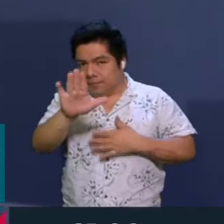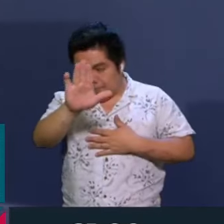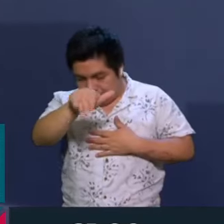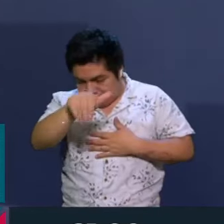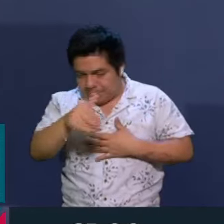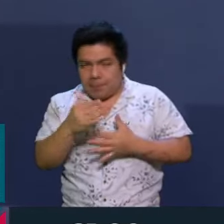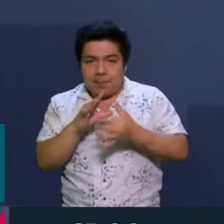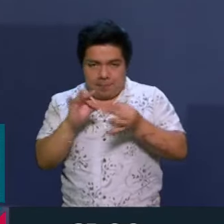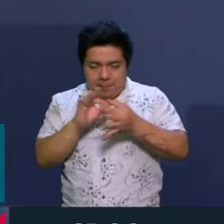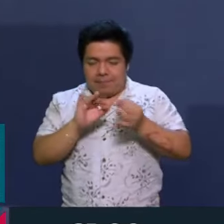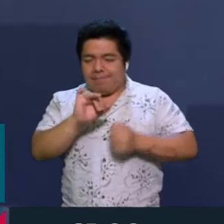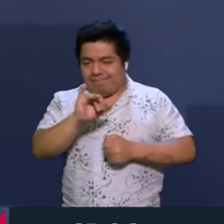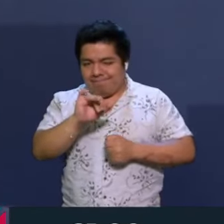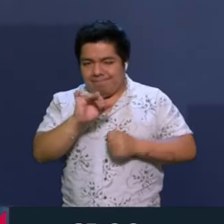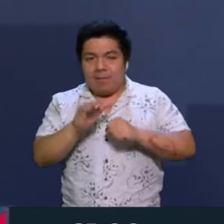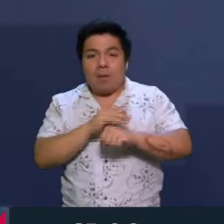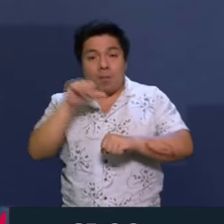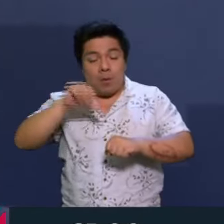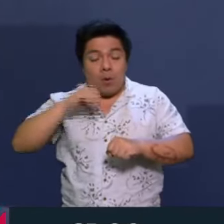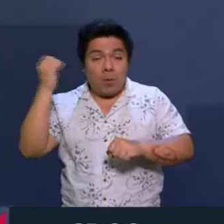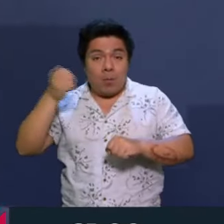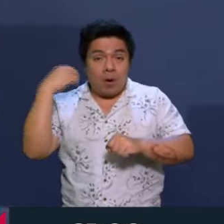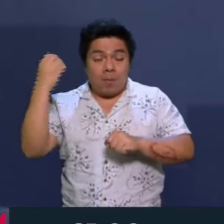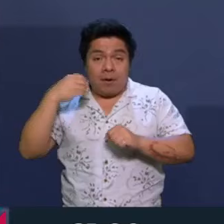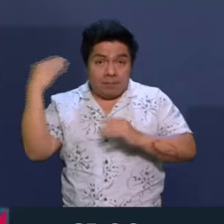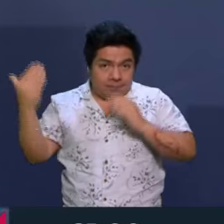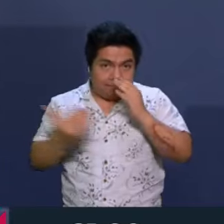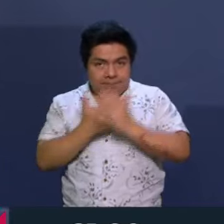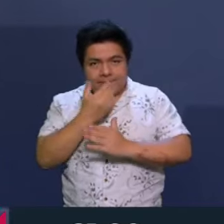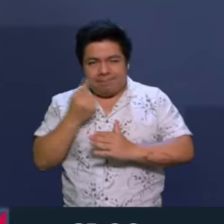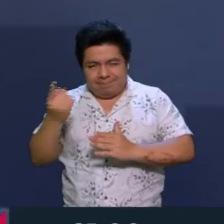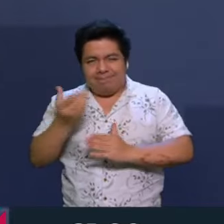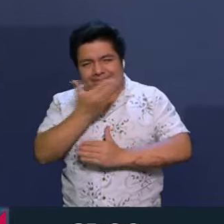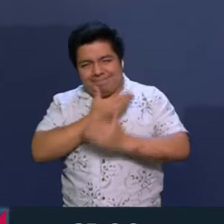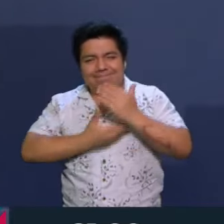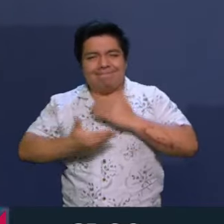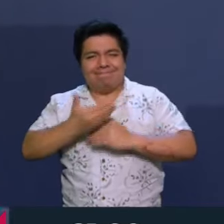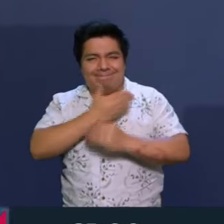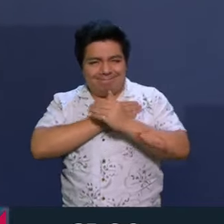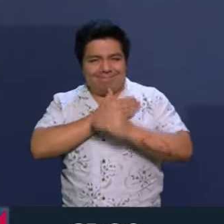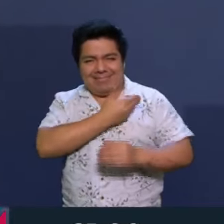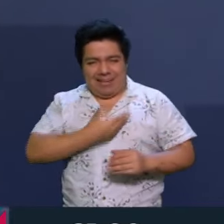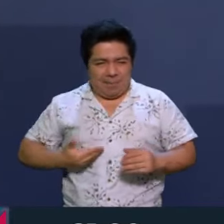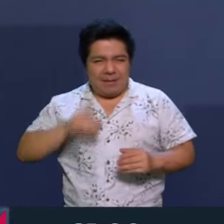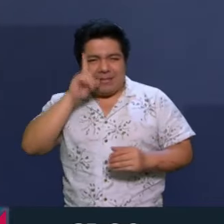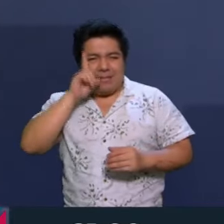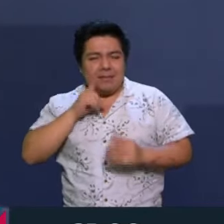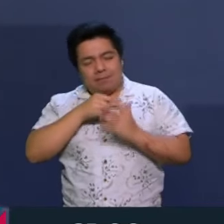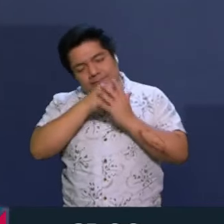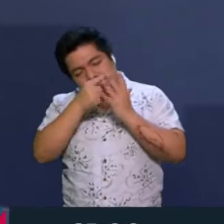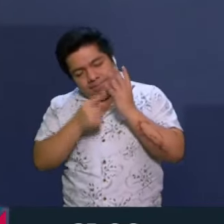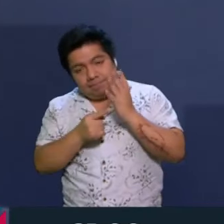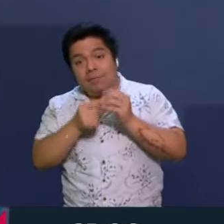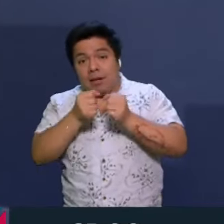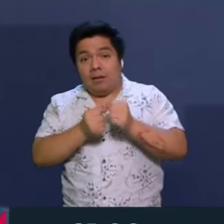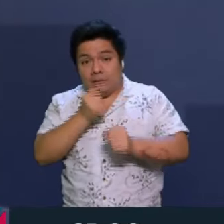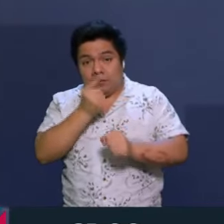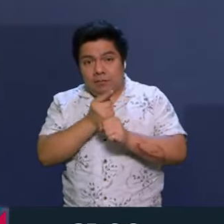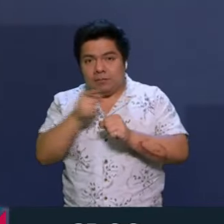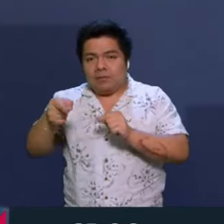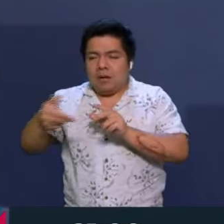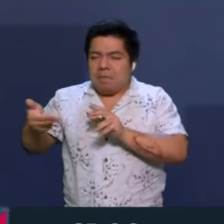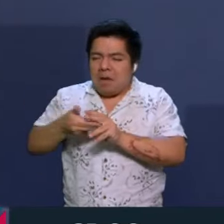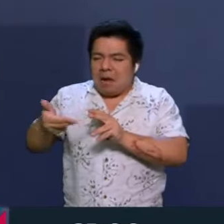Quiero hablar con usted de algo porque hoy en la conferencia matutina de la presidenta shb se presentaron datos sobre seguridad que muestran que la tendencia histórica de los